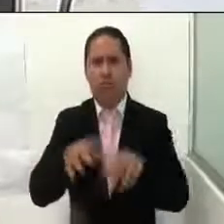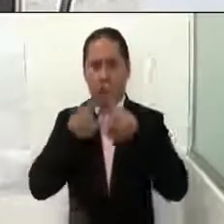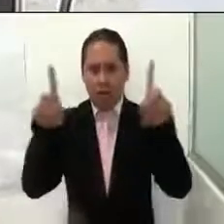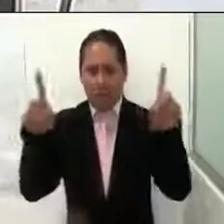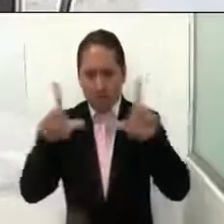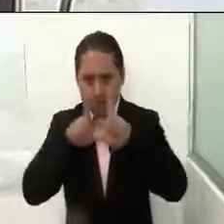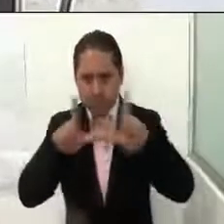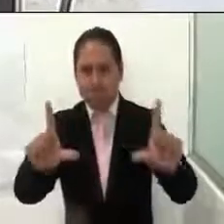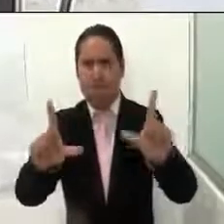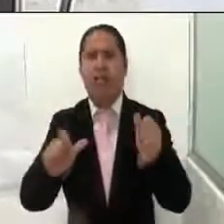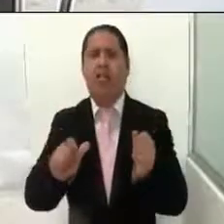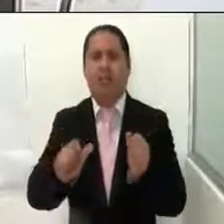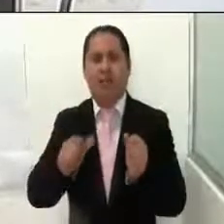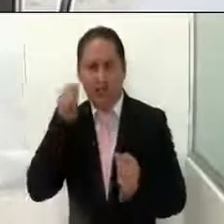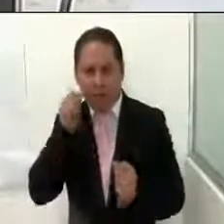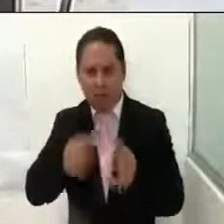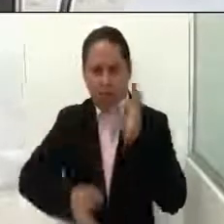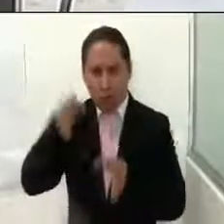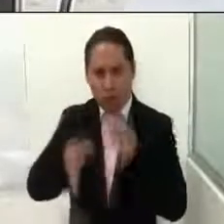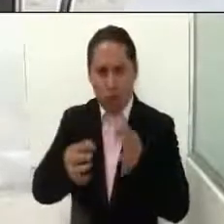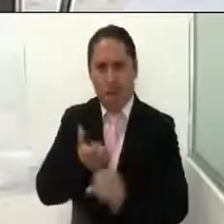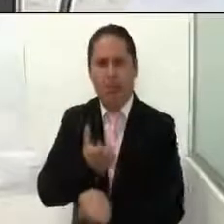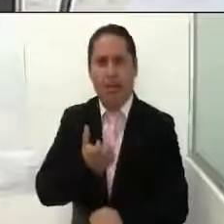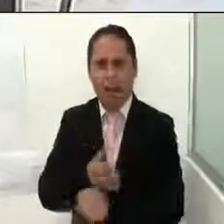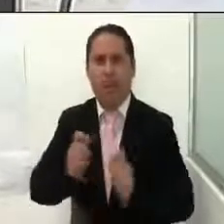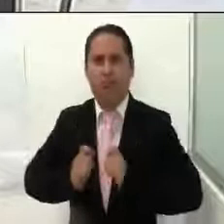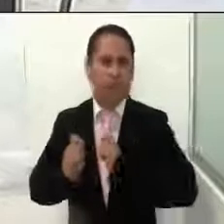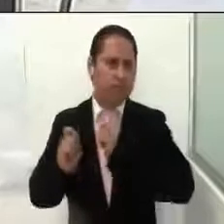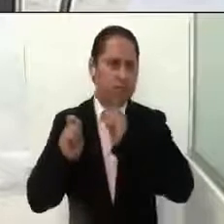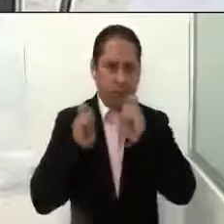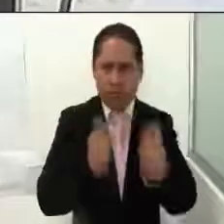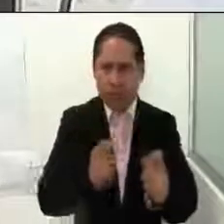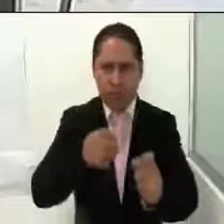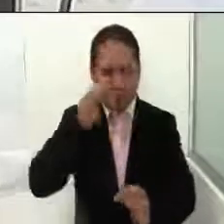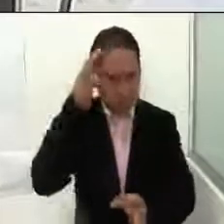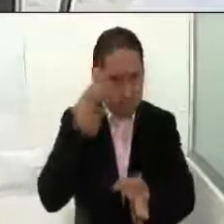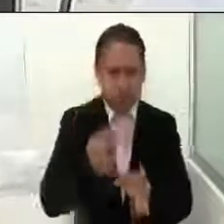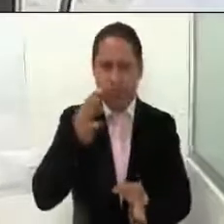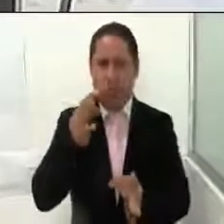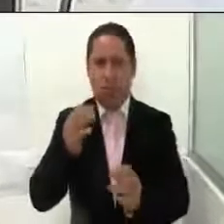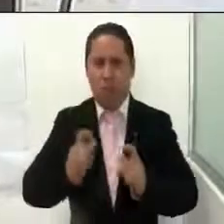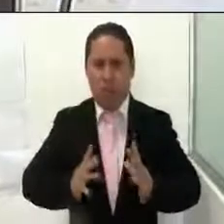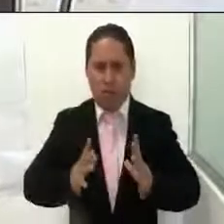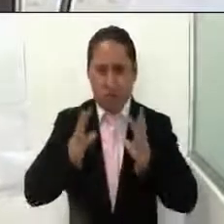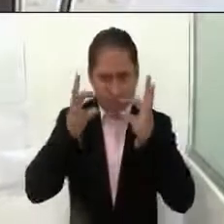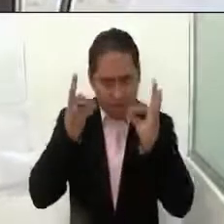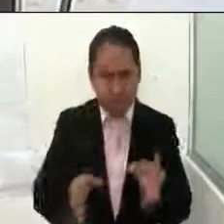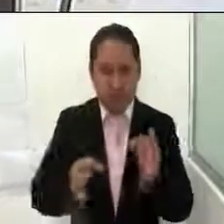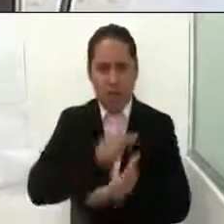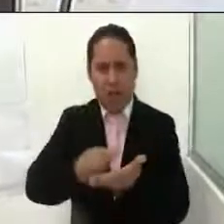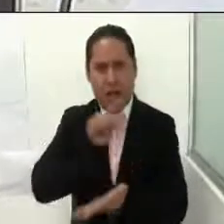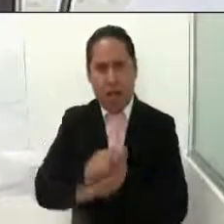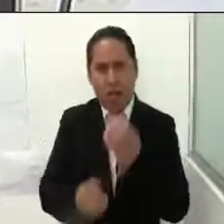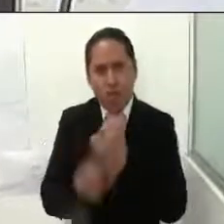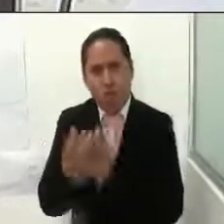regulan las acciones del estado otorgando con ello certeza jurídica en la actualización de la